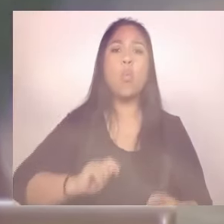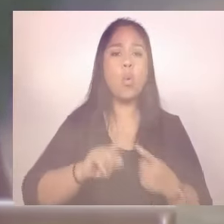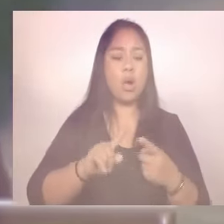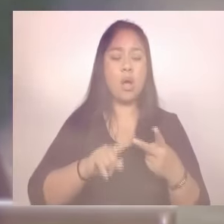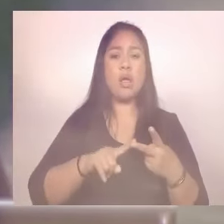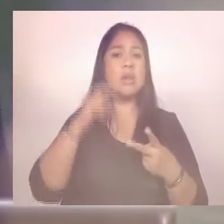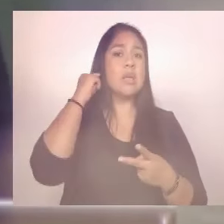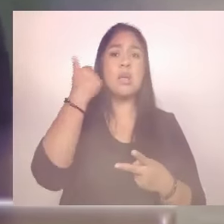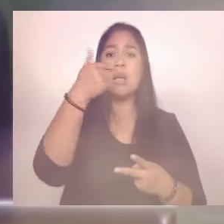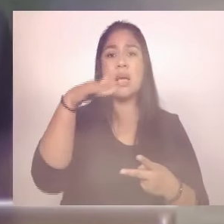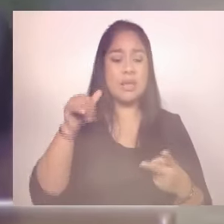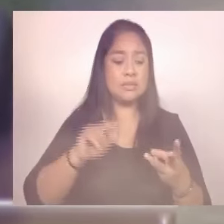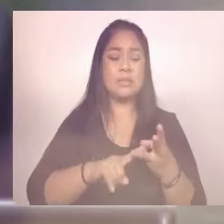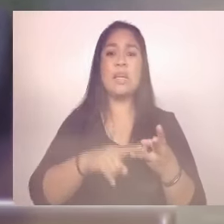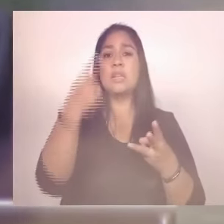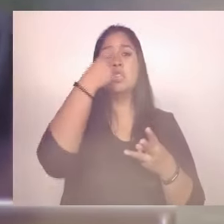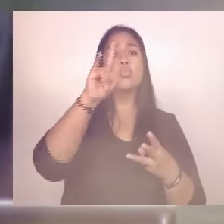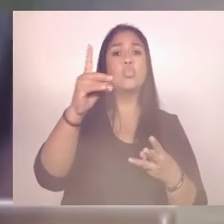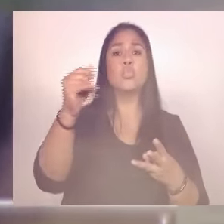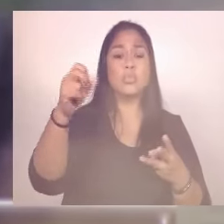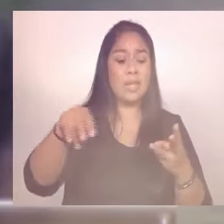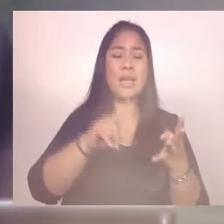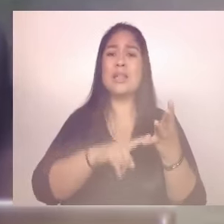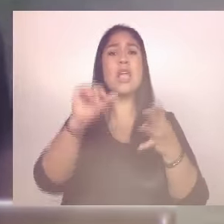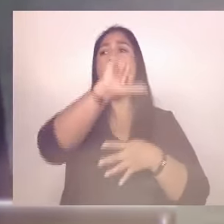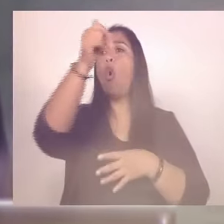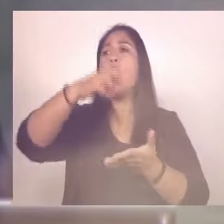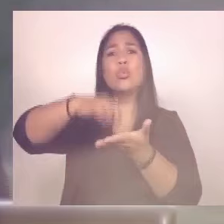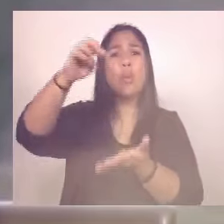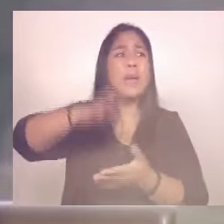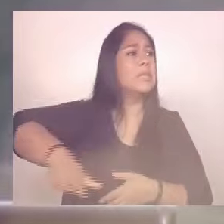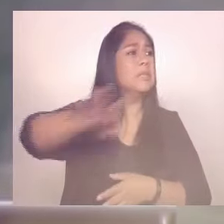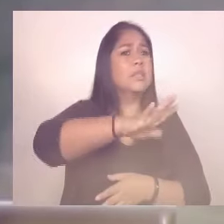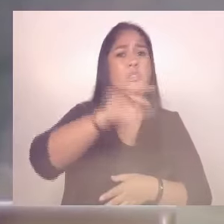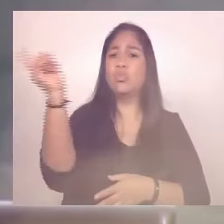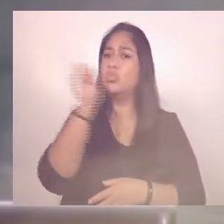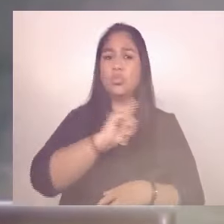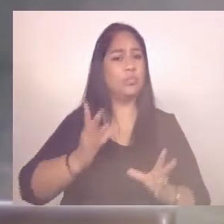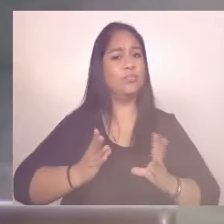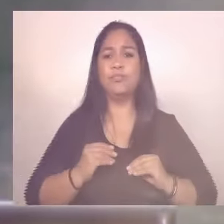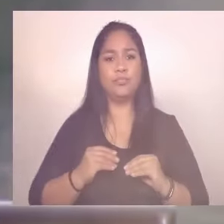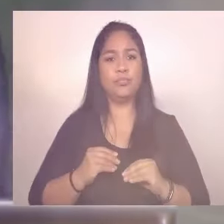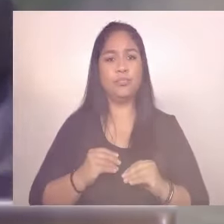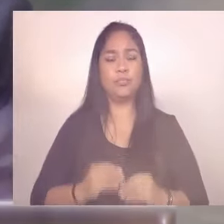Ucrania, ni en Gaza, ni en Sudán, ni en ninguna otra parte del mundo.